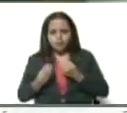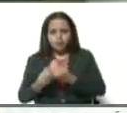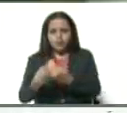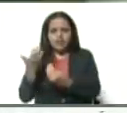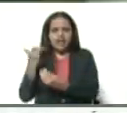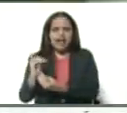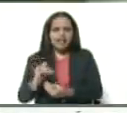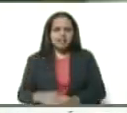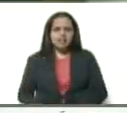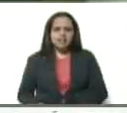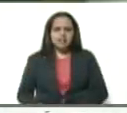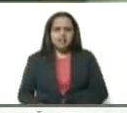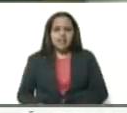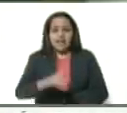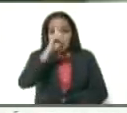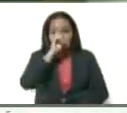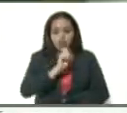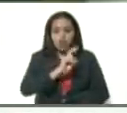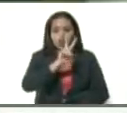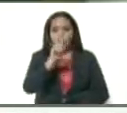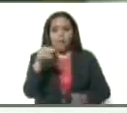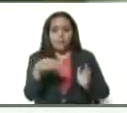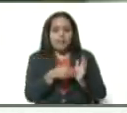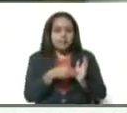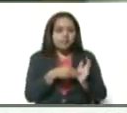remate de campaña el